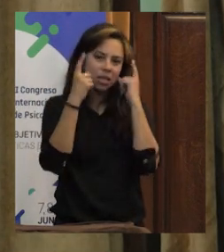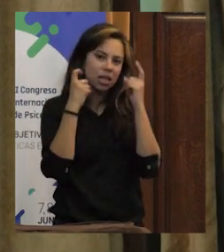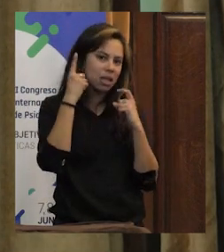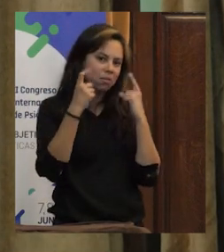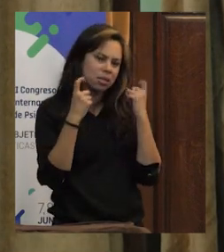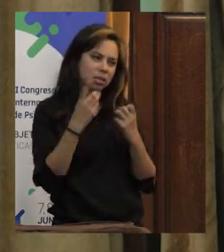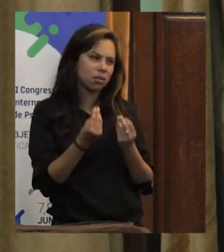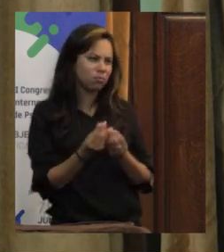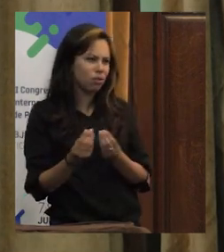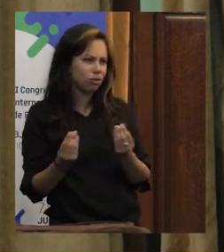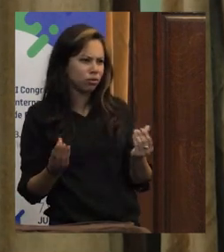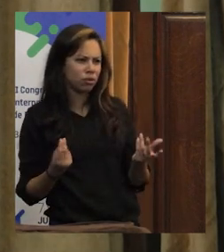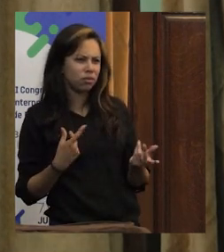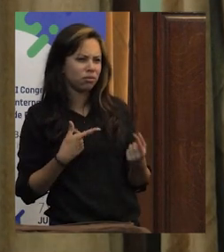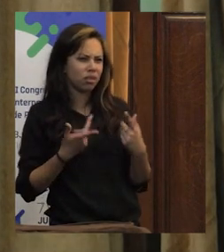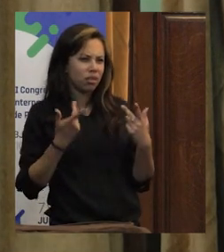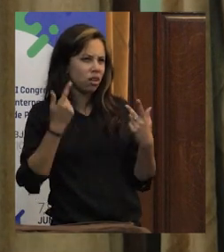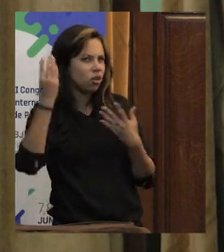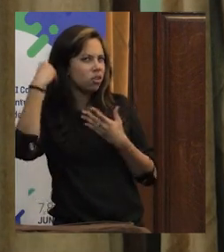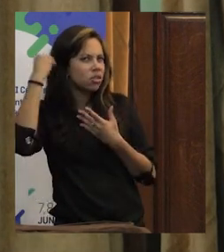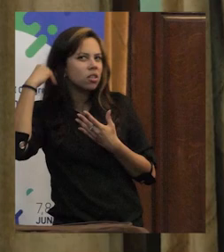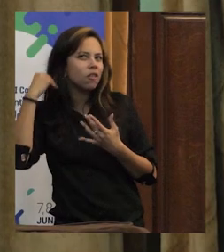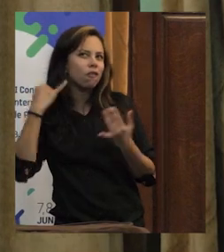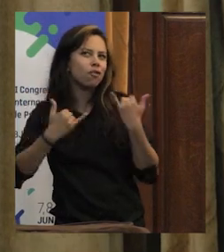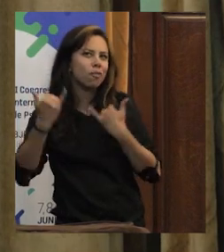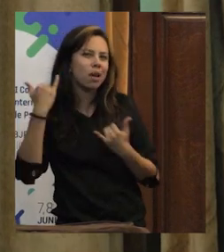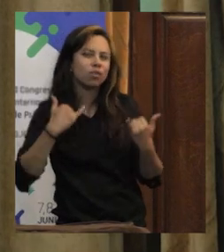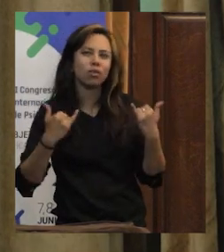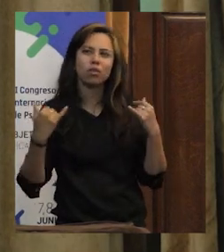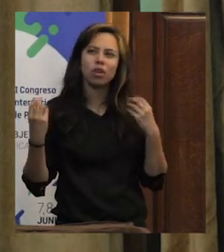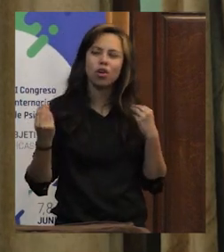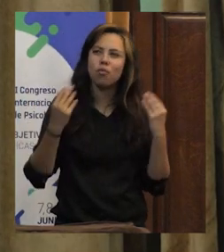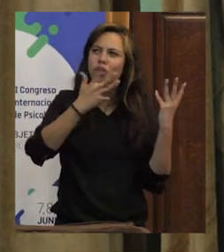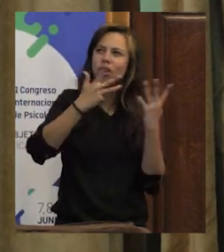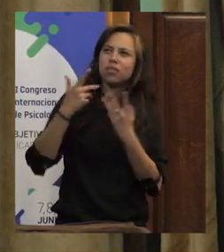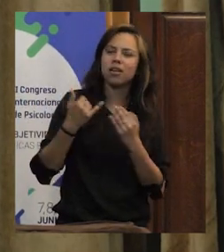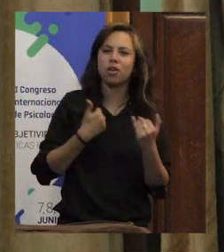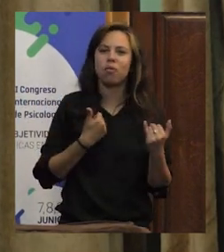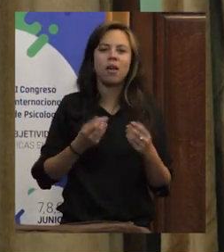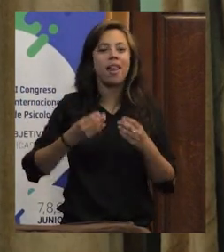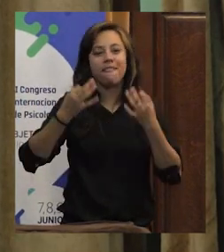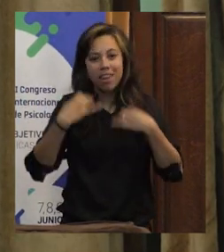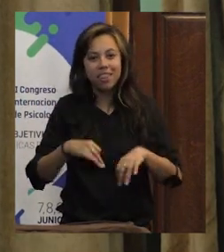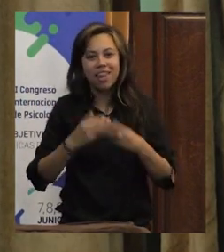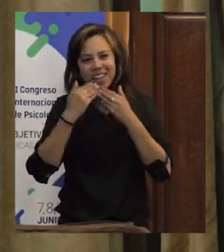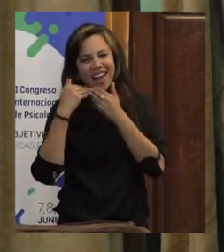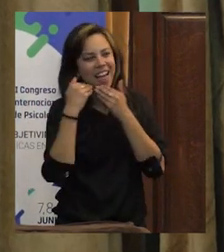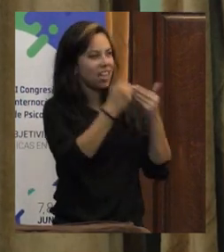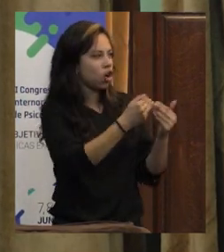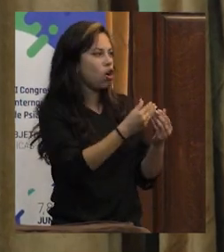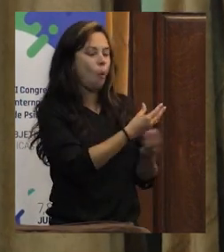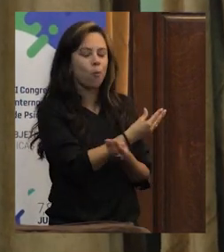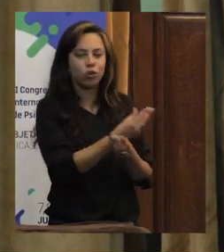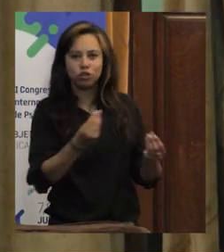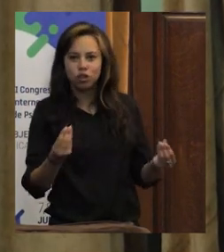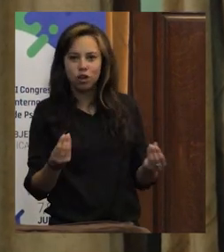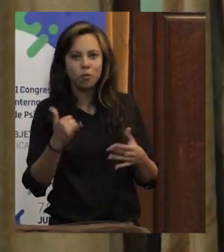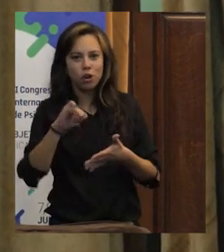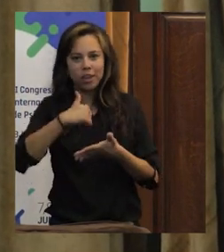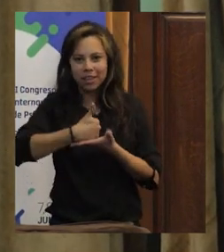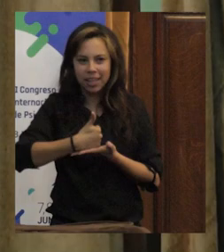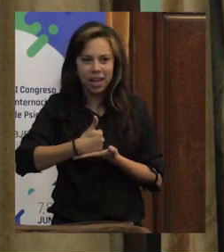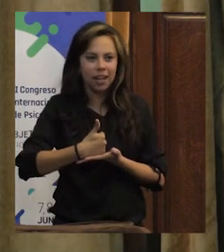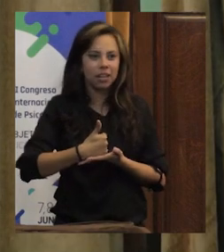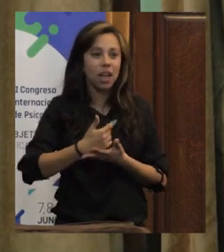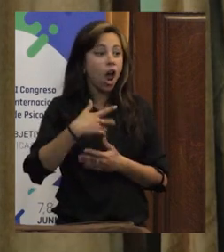de ruidos que me quedan en la vuelta. Le agradecemos muchísimo a Mary Jane y a todos por estar acá. No se olviden que ahora viene